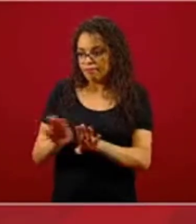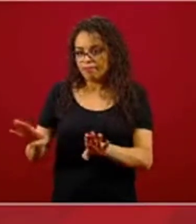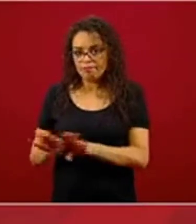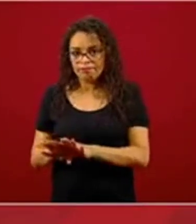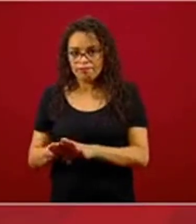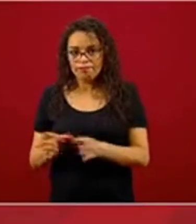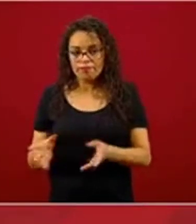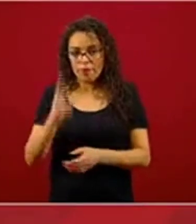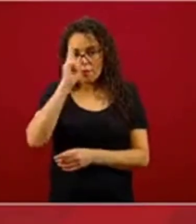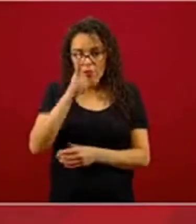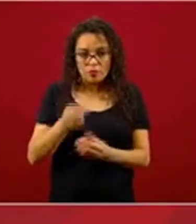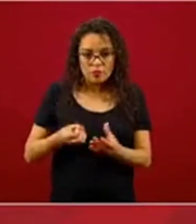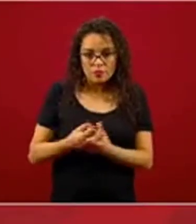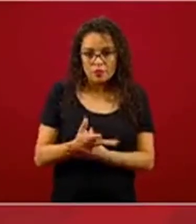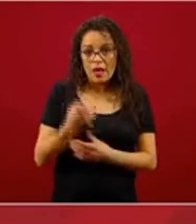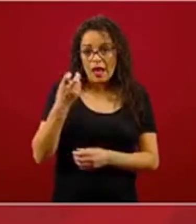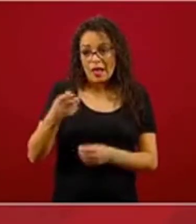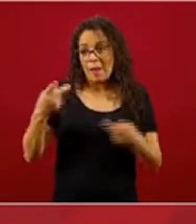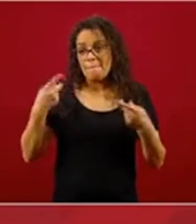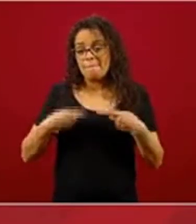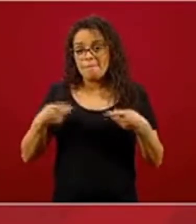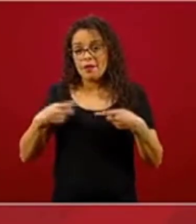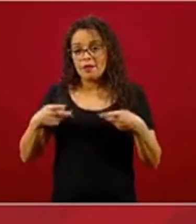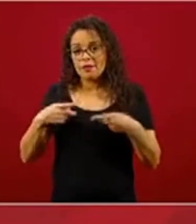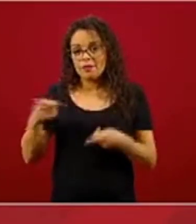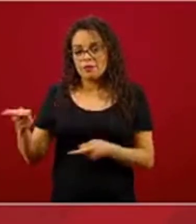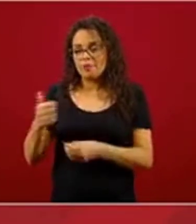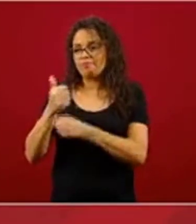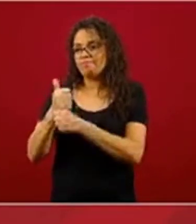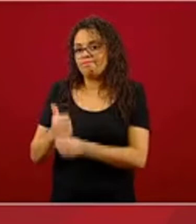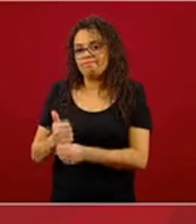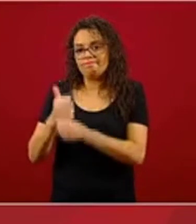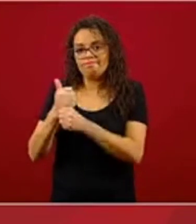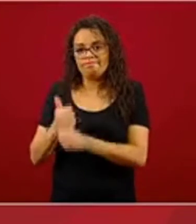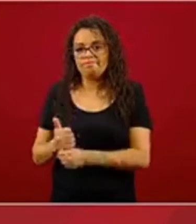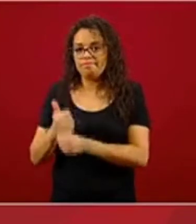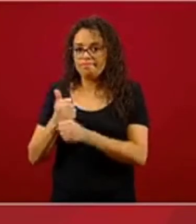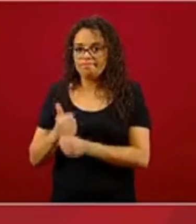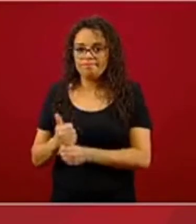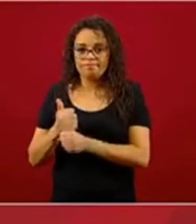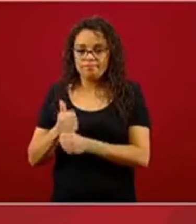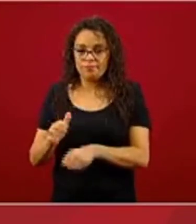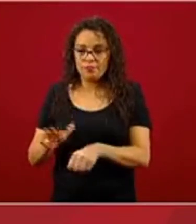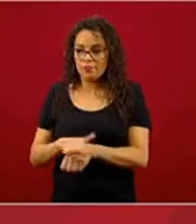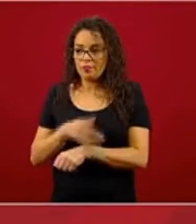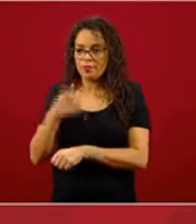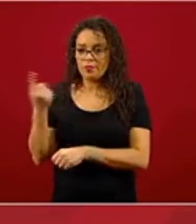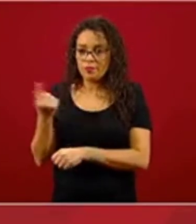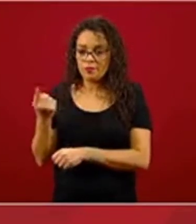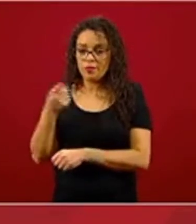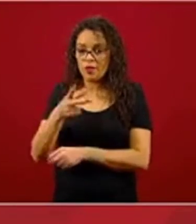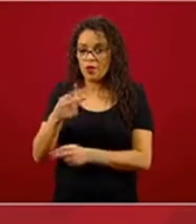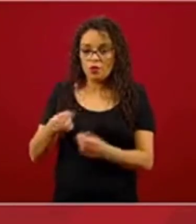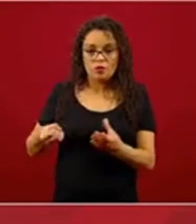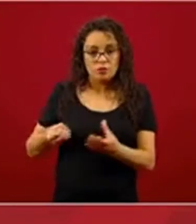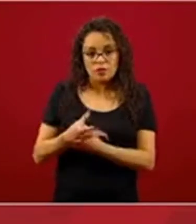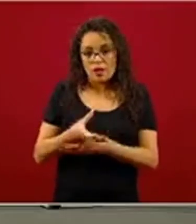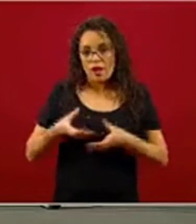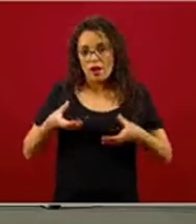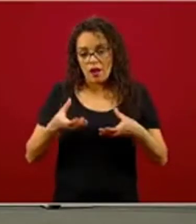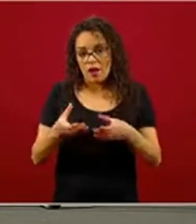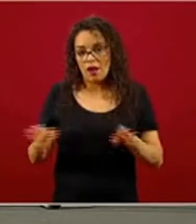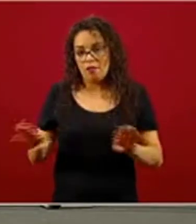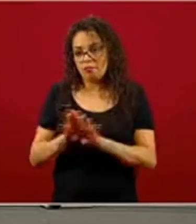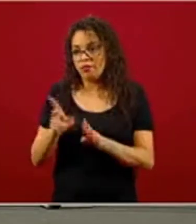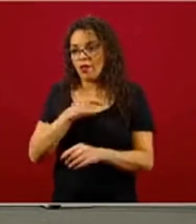viven al día también tienen sufrimiento. Y el sufrimiento, la restricción de movilidad, lleva